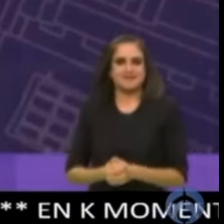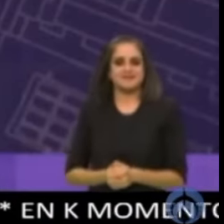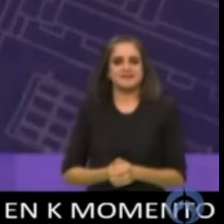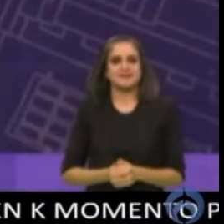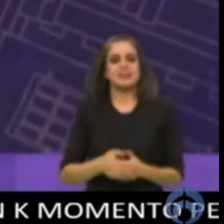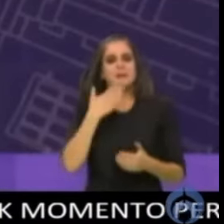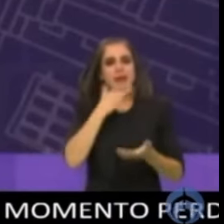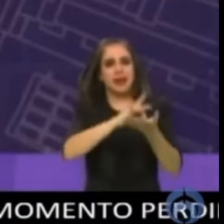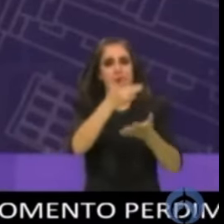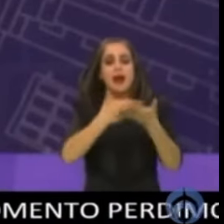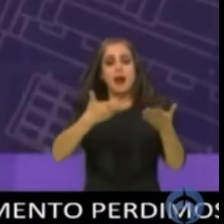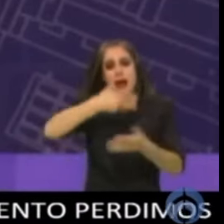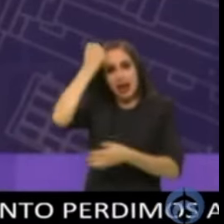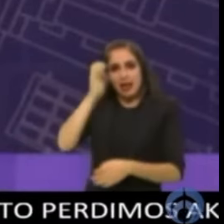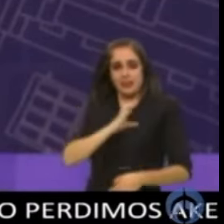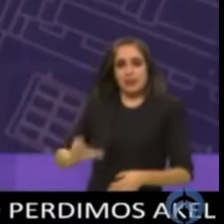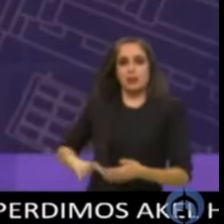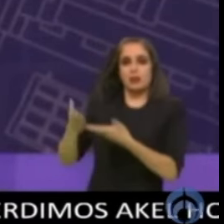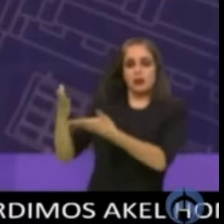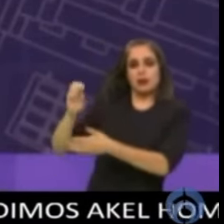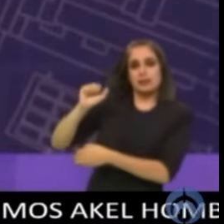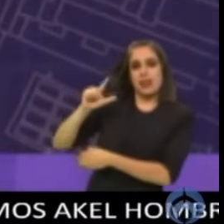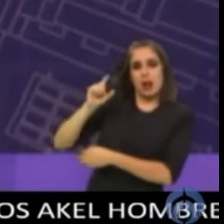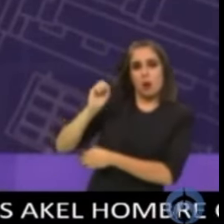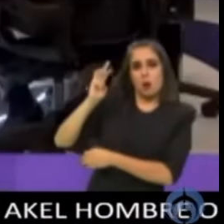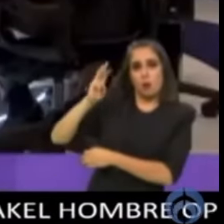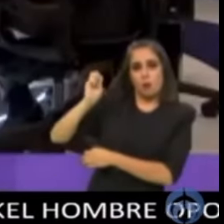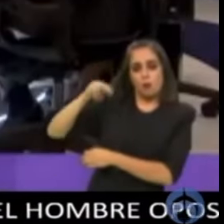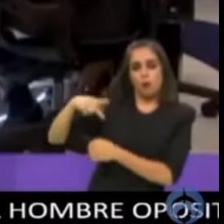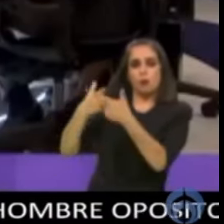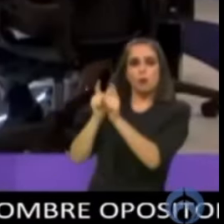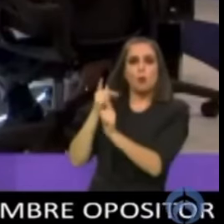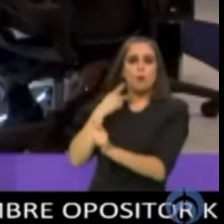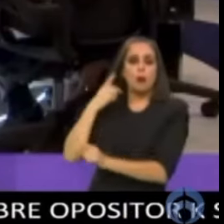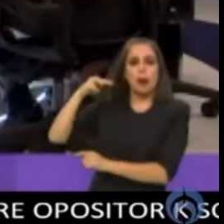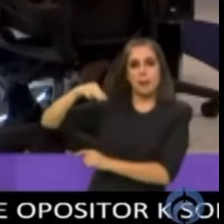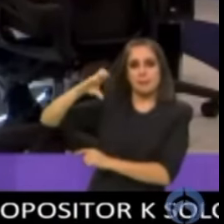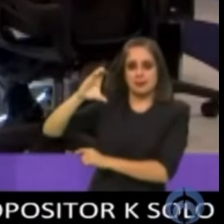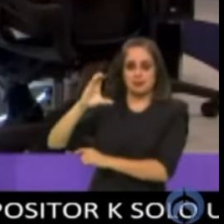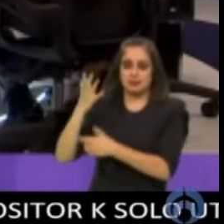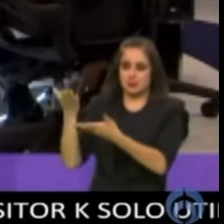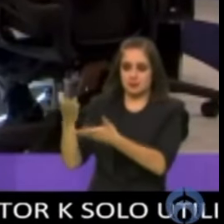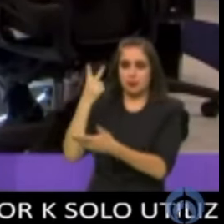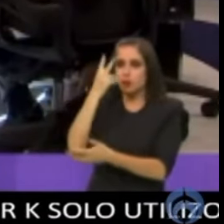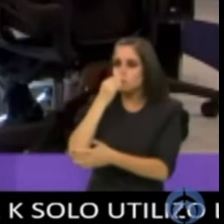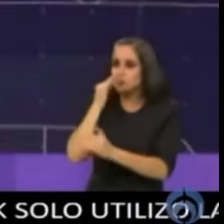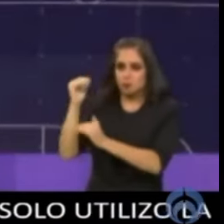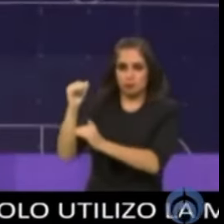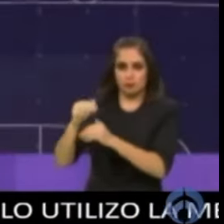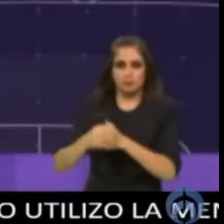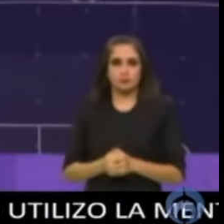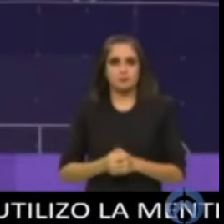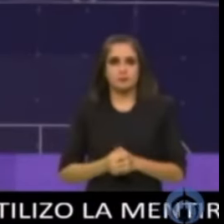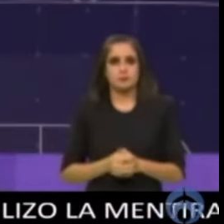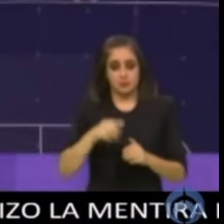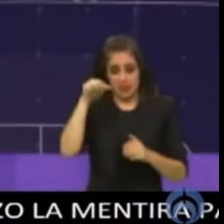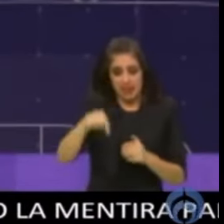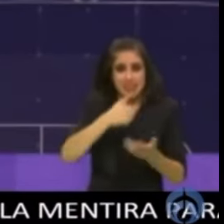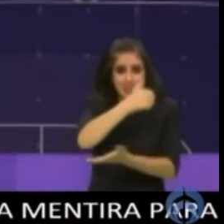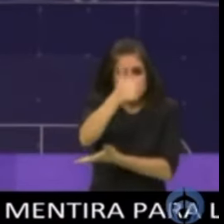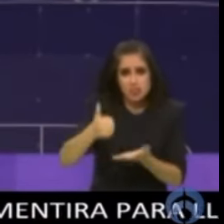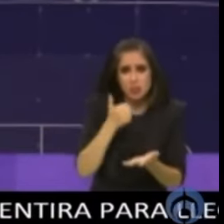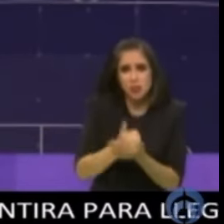cuidaron el transporte público, no cuidaron la salud, no cuidaron la educación, no propusiste los centros para los